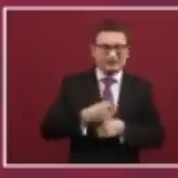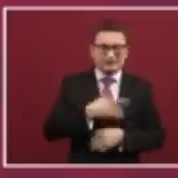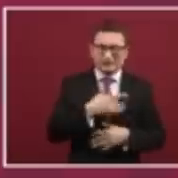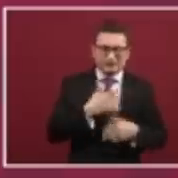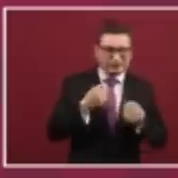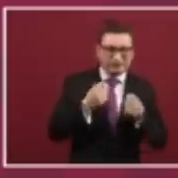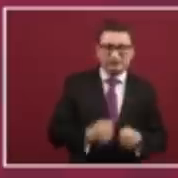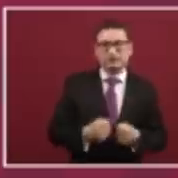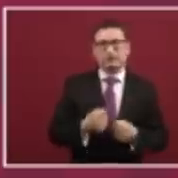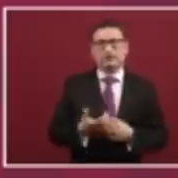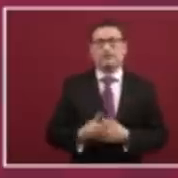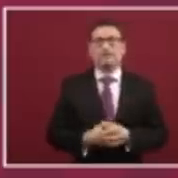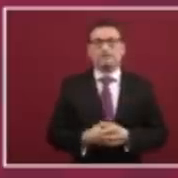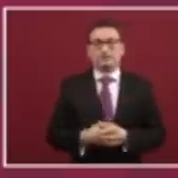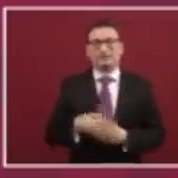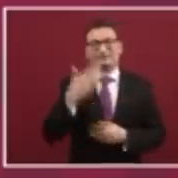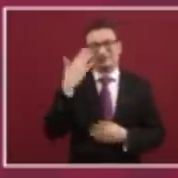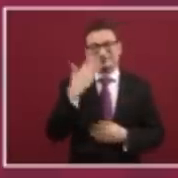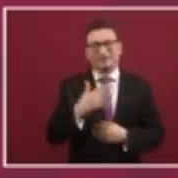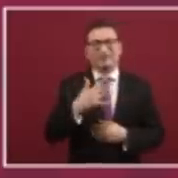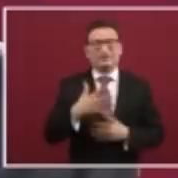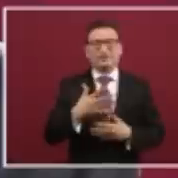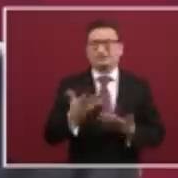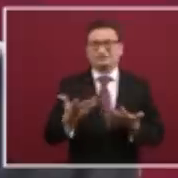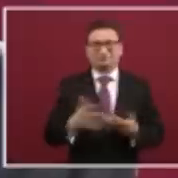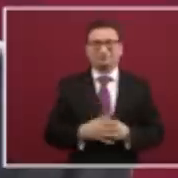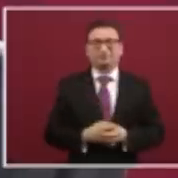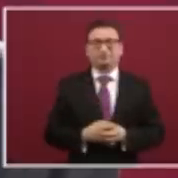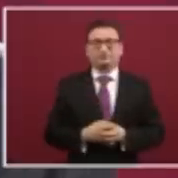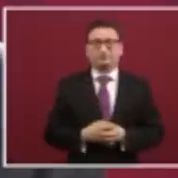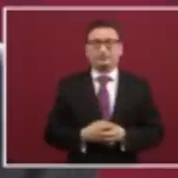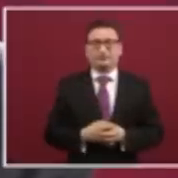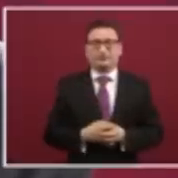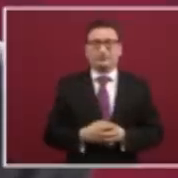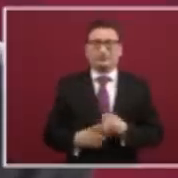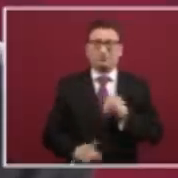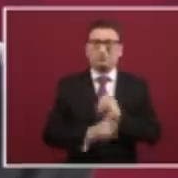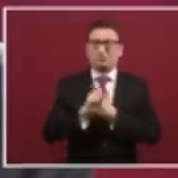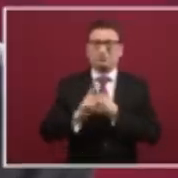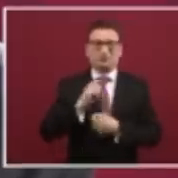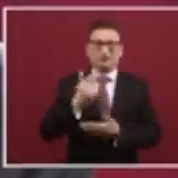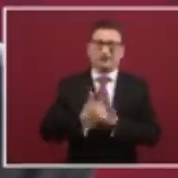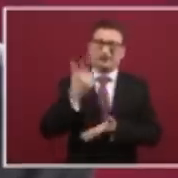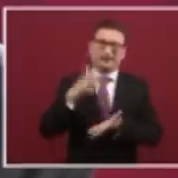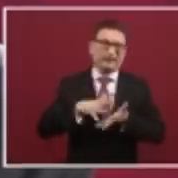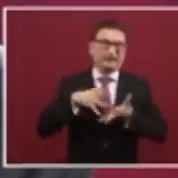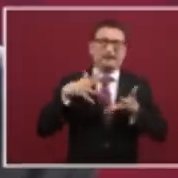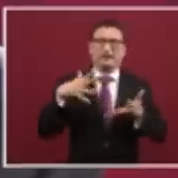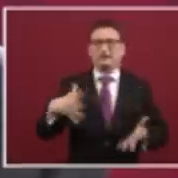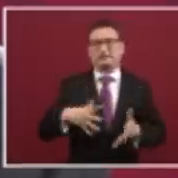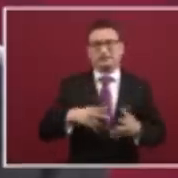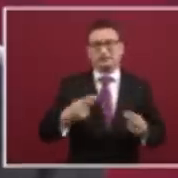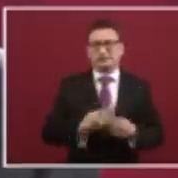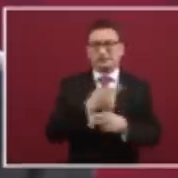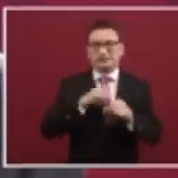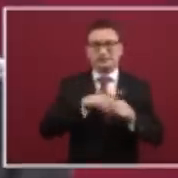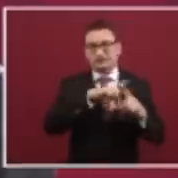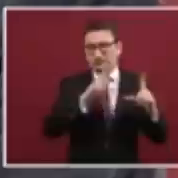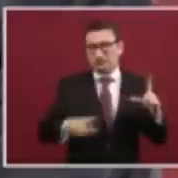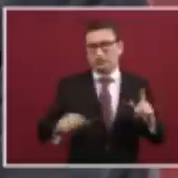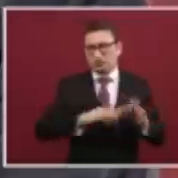los grandes y graves problemas nacionales.